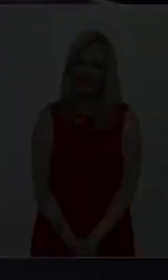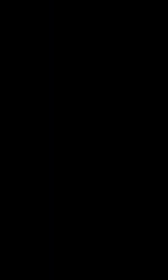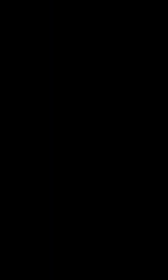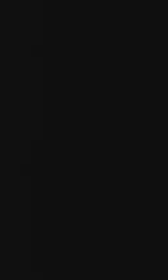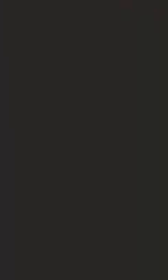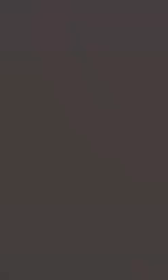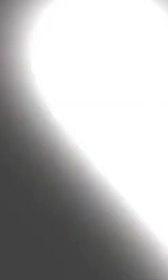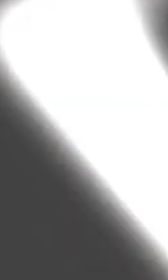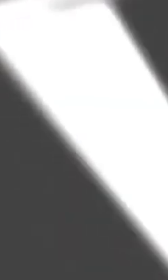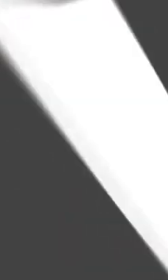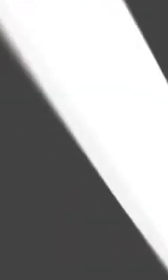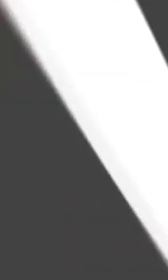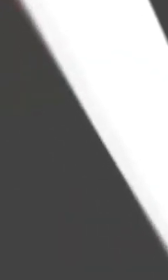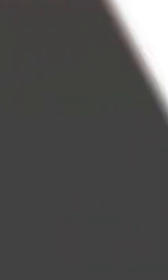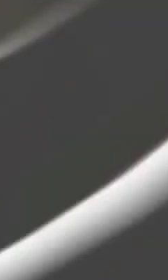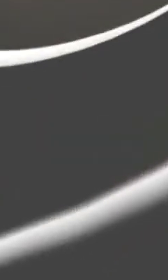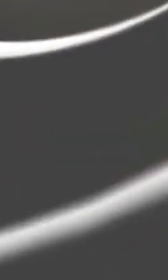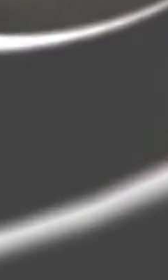gracias.